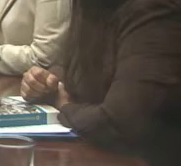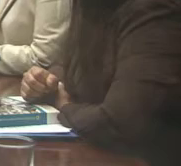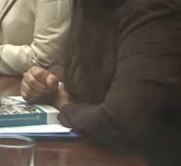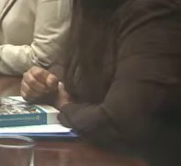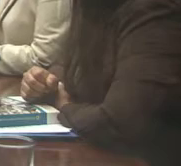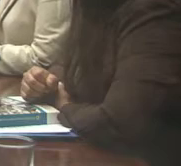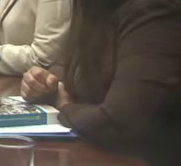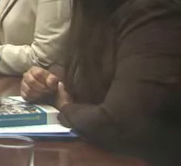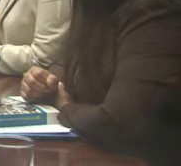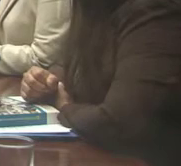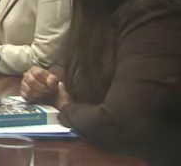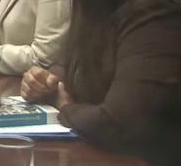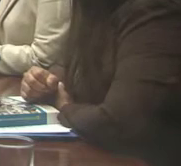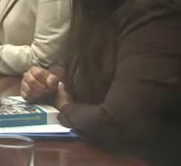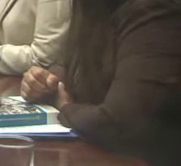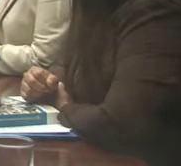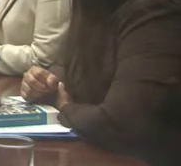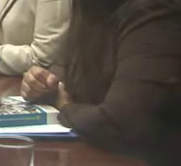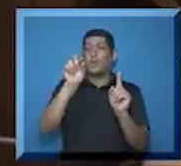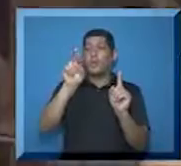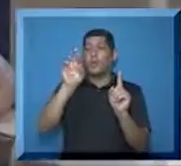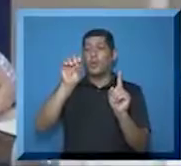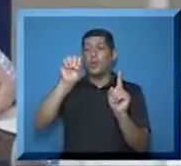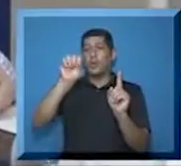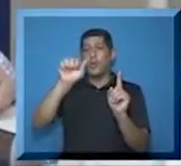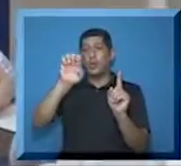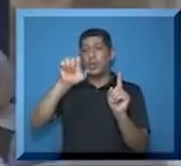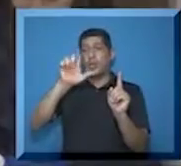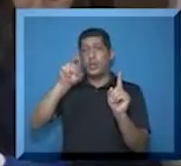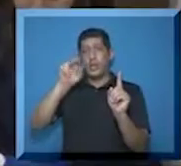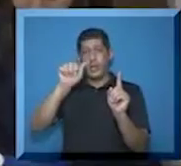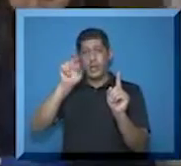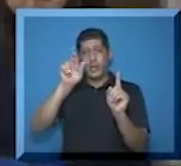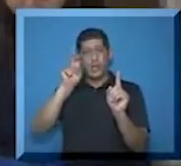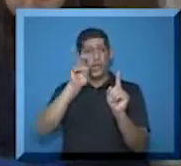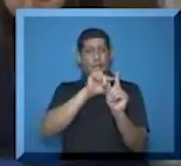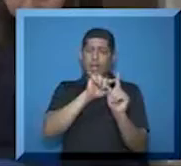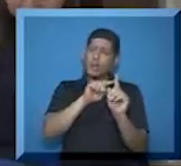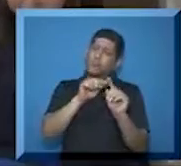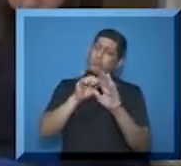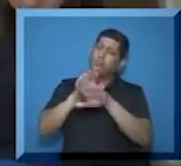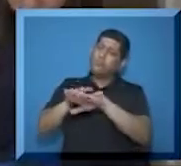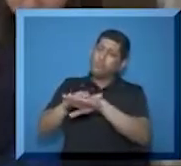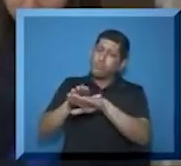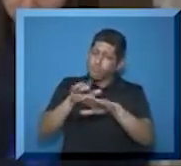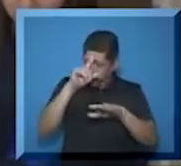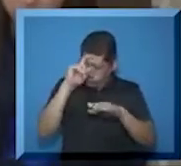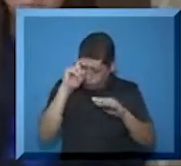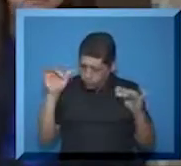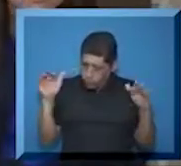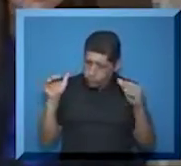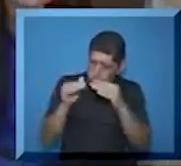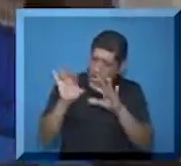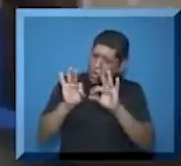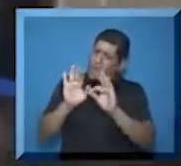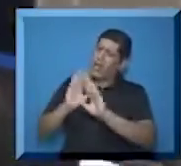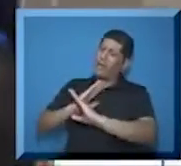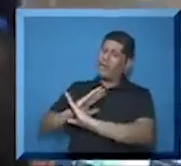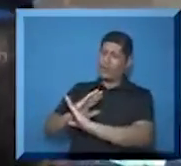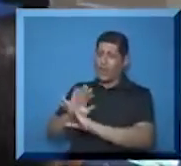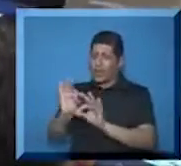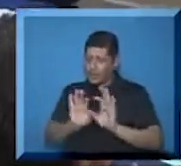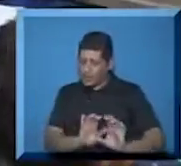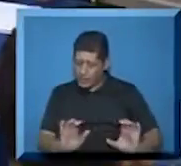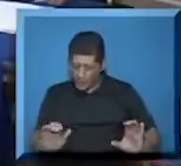a deteriorar más institución familiar el comité nacional para la eliminación del castigo físico y humillante